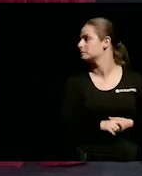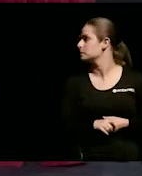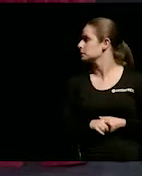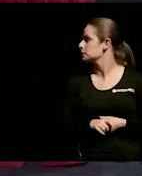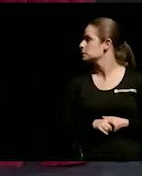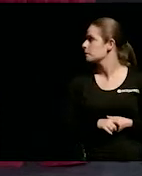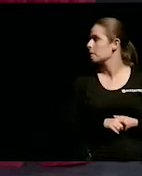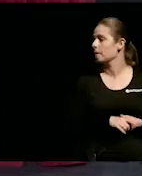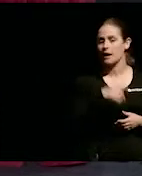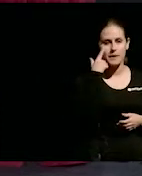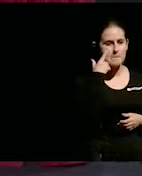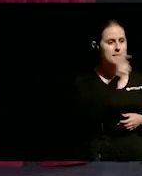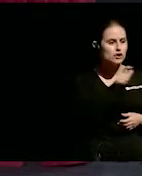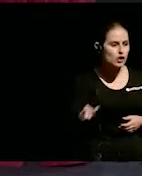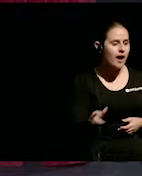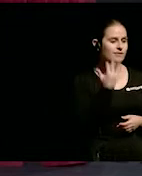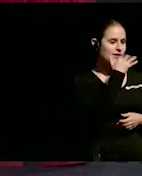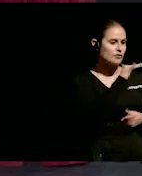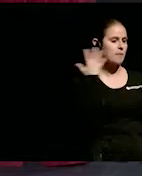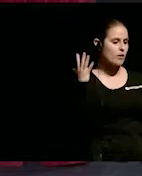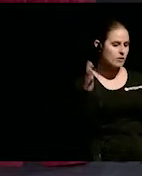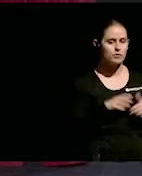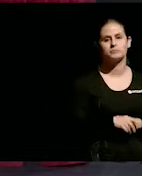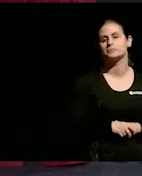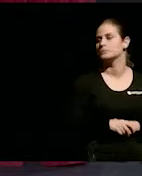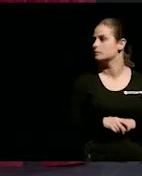Un grupo de personas riéndose, aplauden.